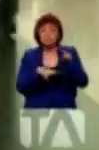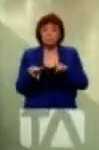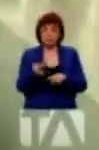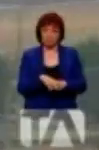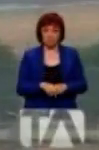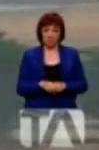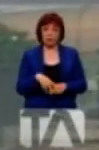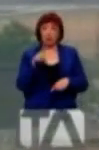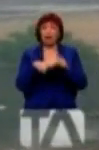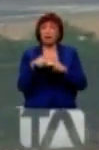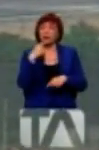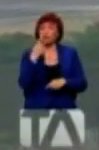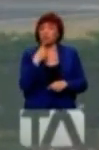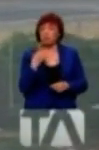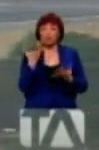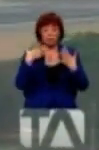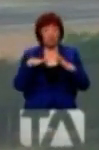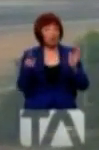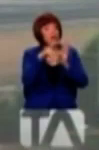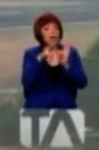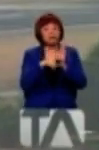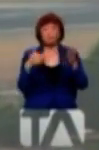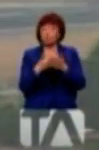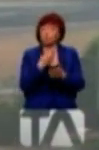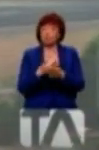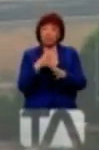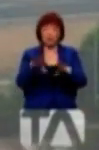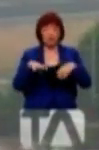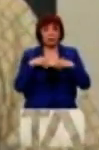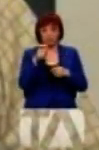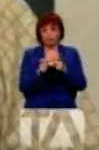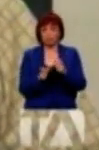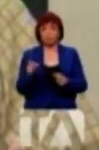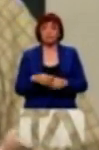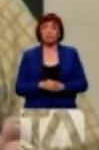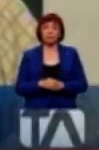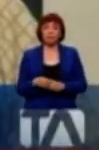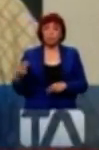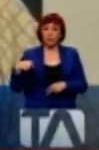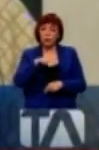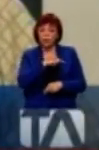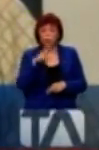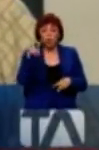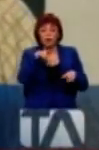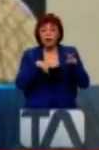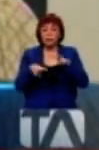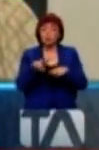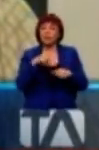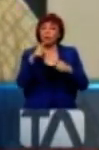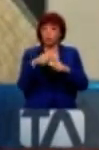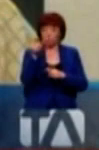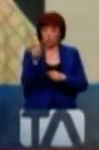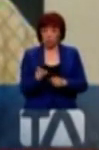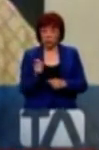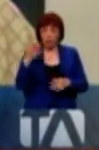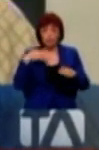en su página web la nueva disposición y dan recomendaciones a sus pasajeros. Esta revisión se la hace cuando pasa el pasajero a